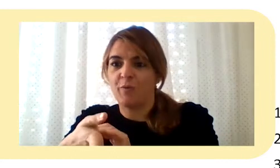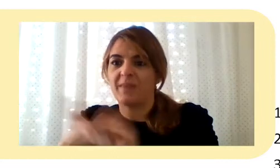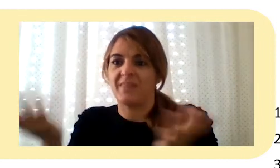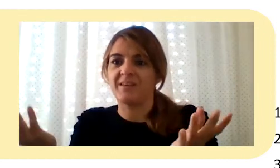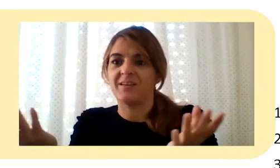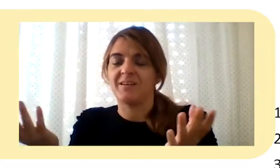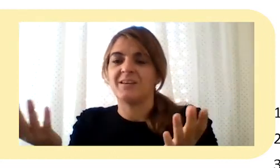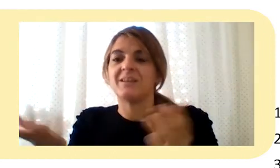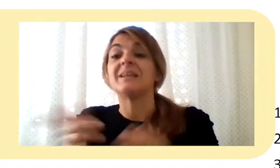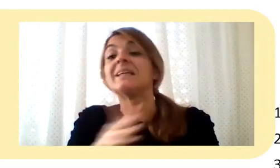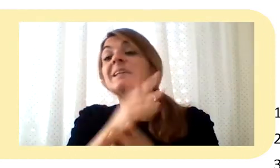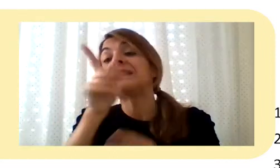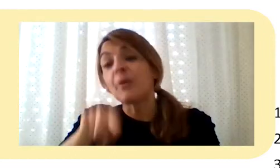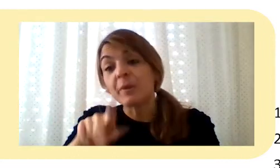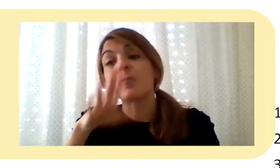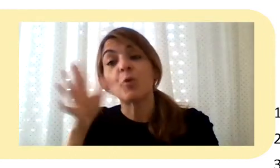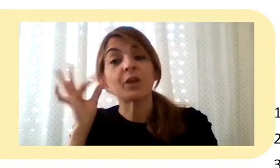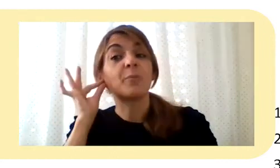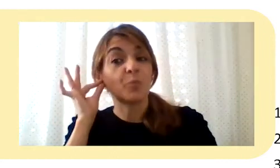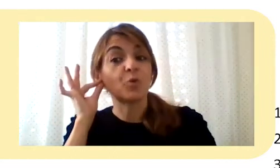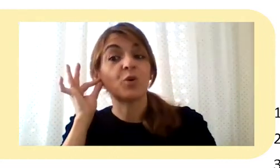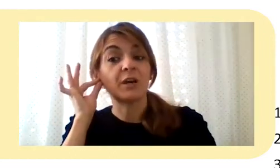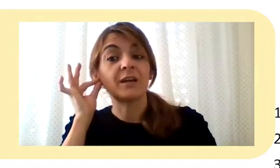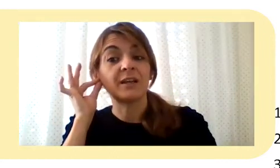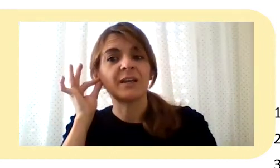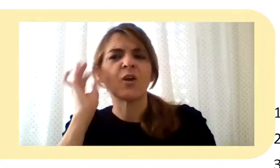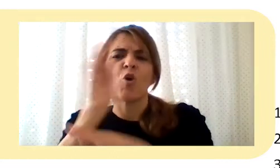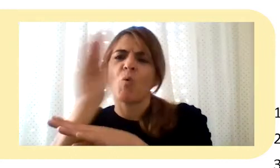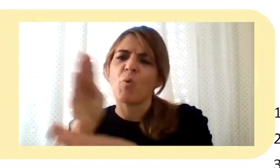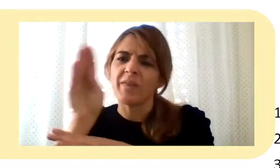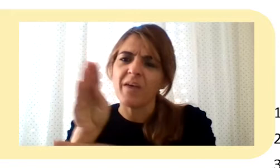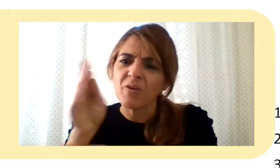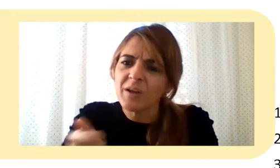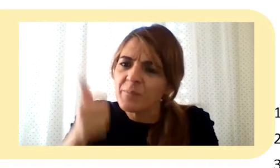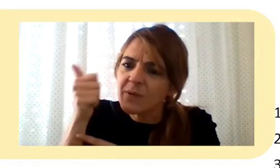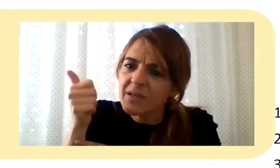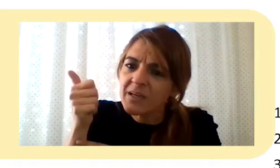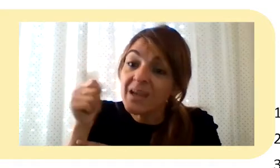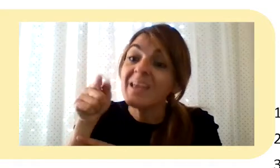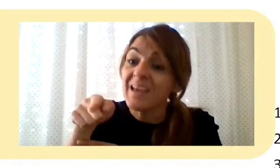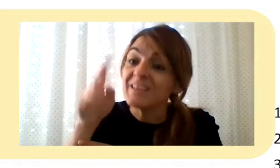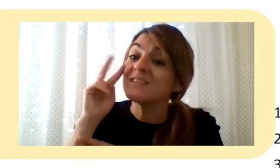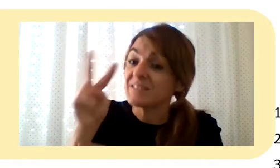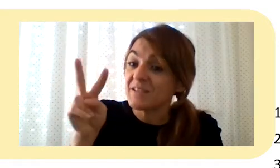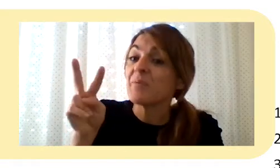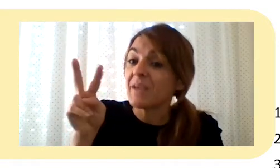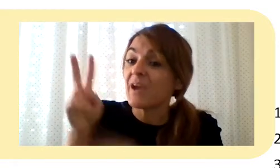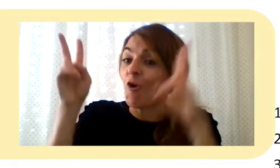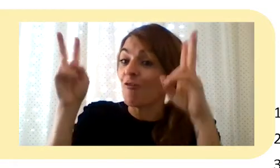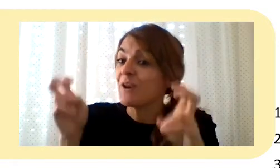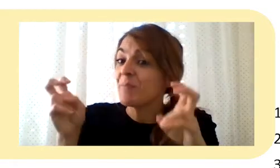sanitarios. Por otra parte, las mujeres somos más cuidadoras que los hombres. Ahí se ve cuando nos